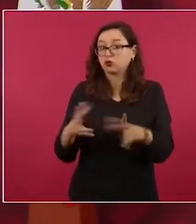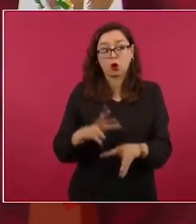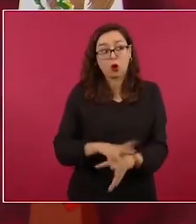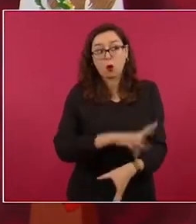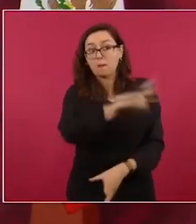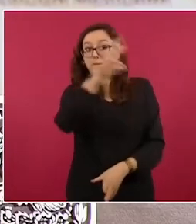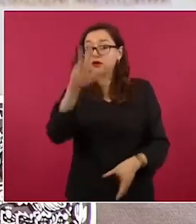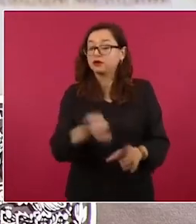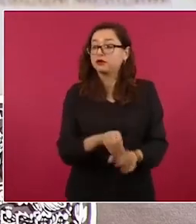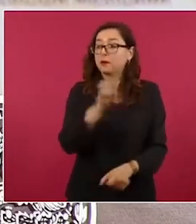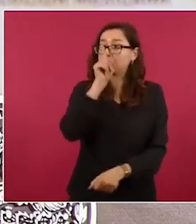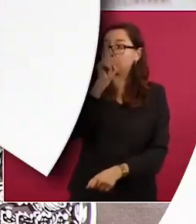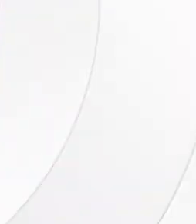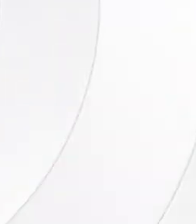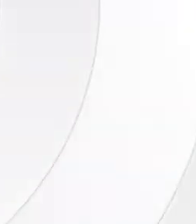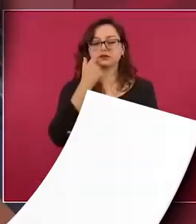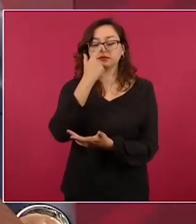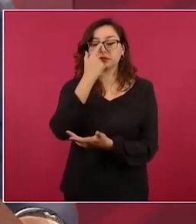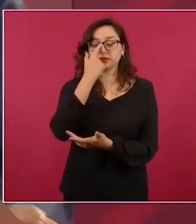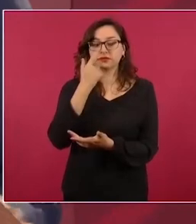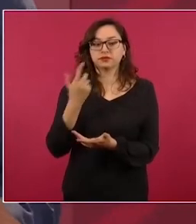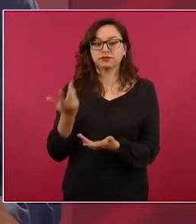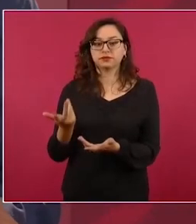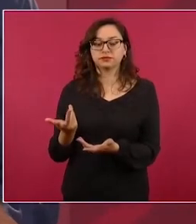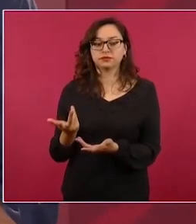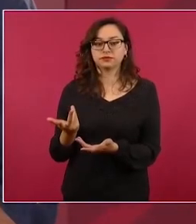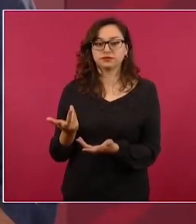se ocultaban.